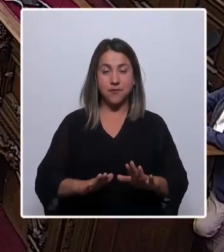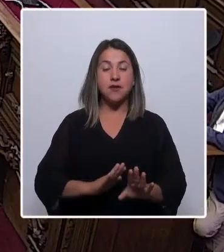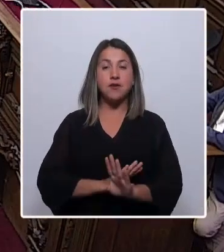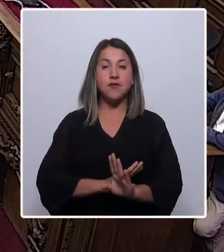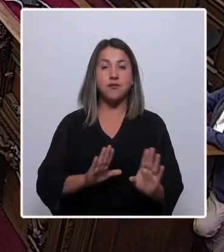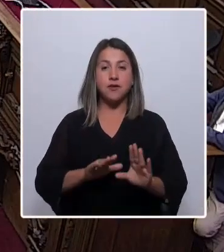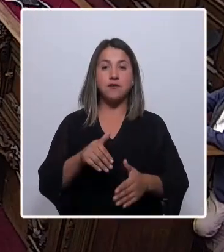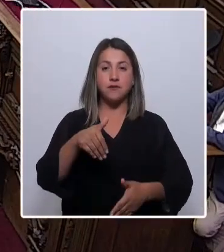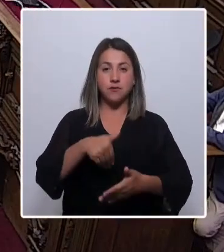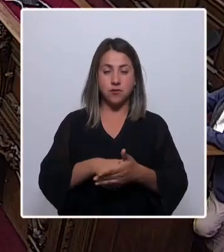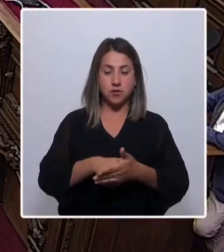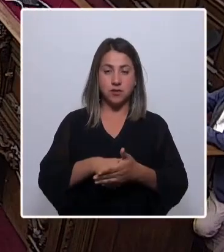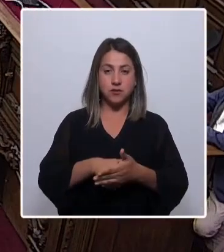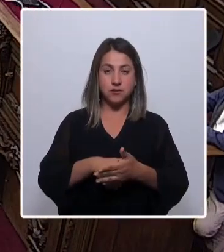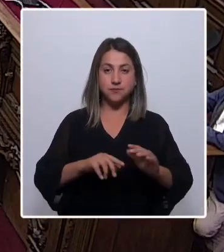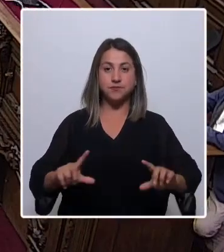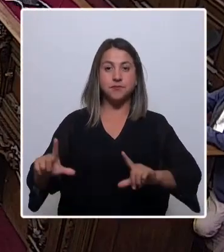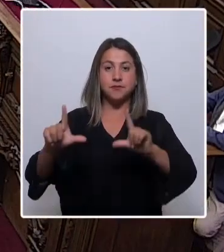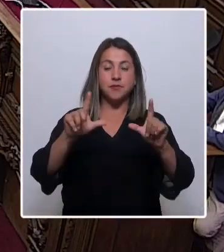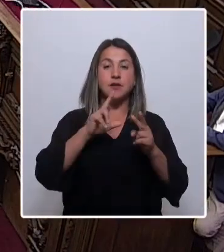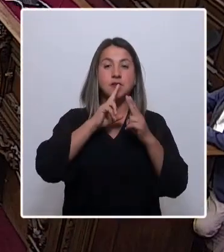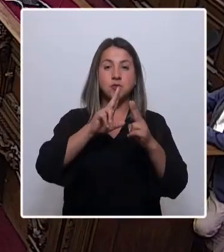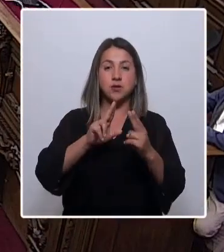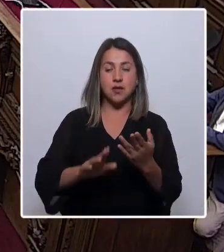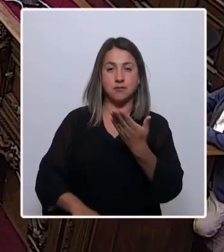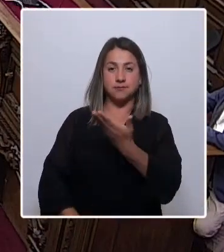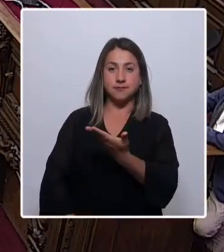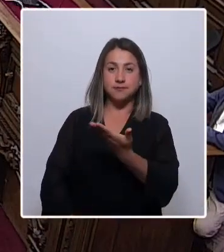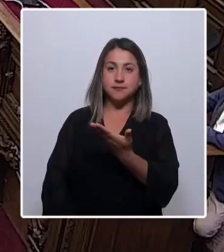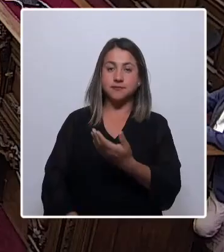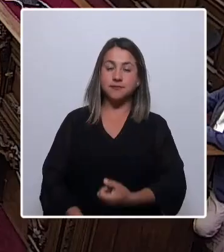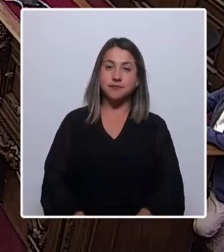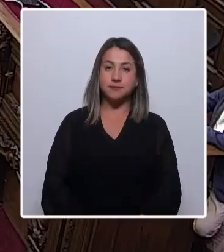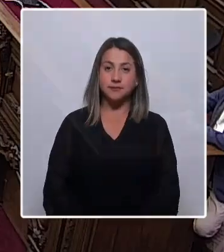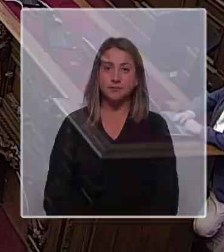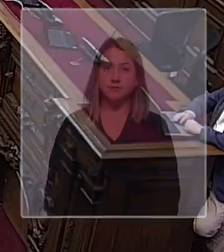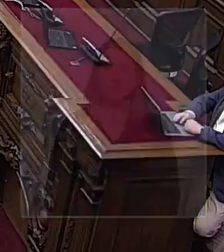Finalizada la votación, resultado.